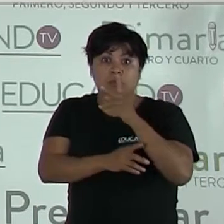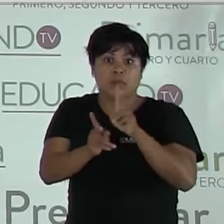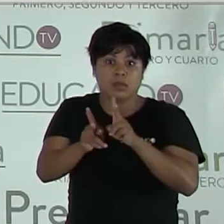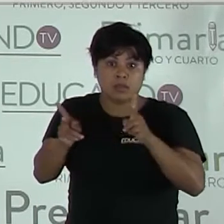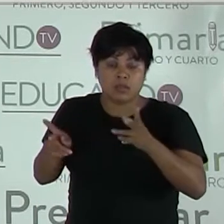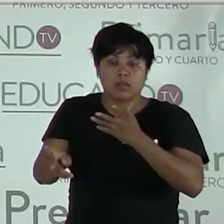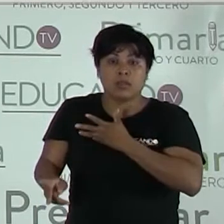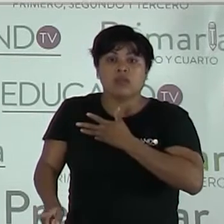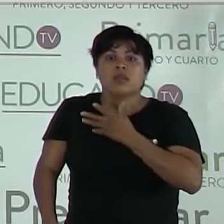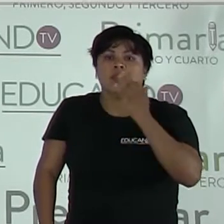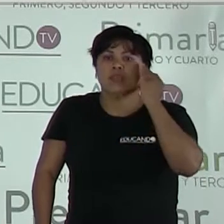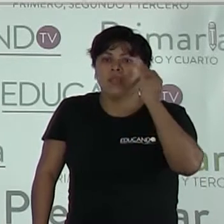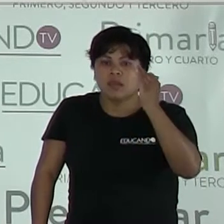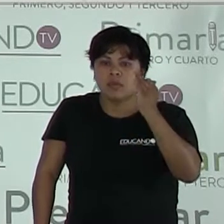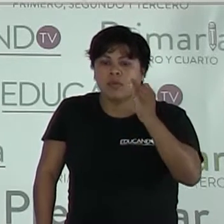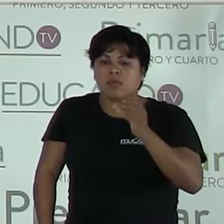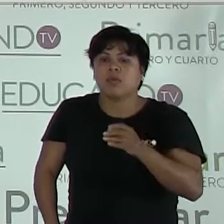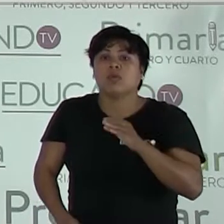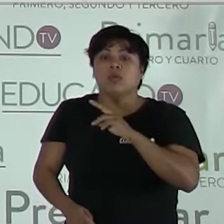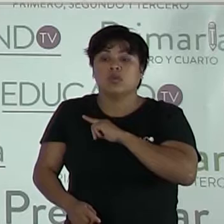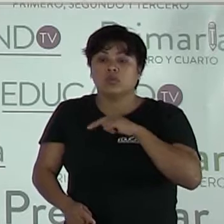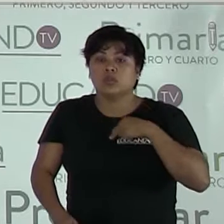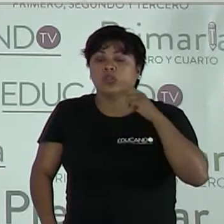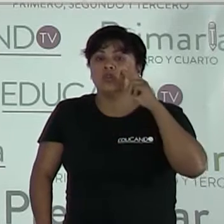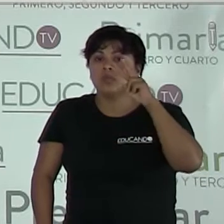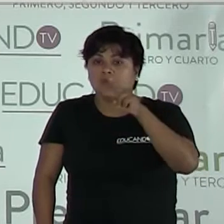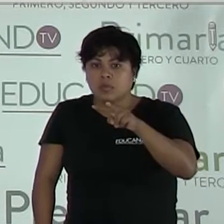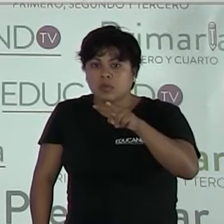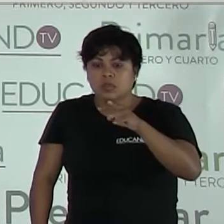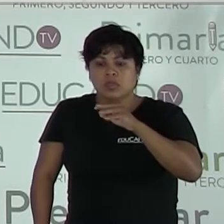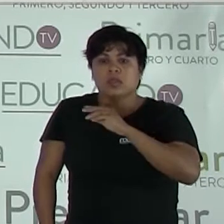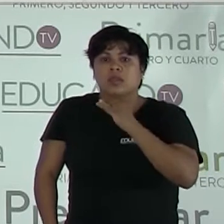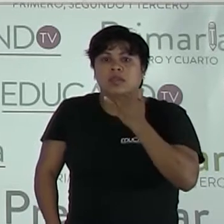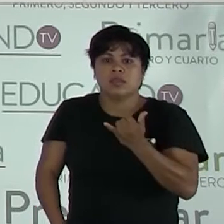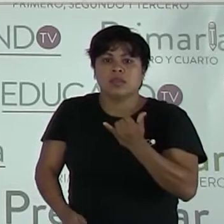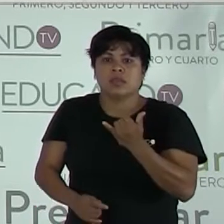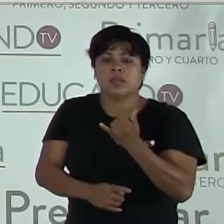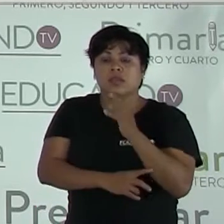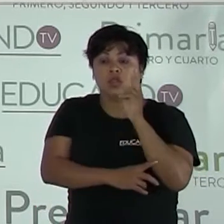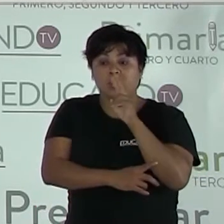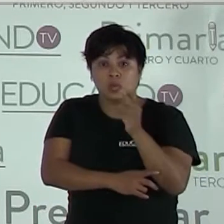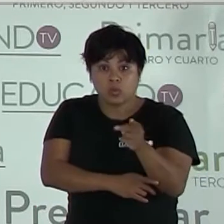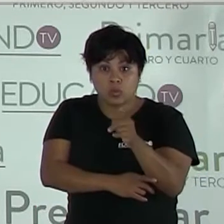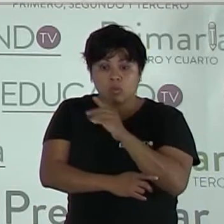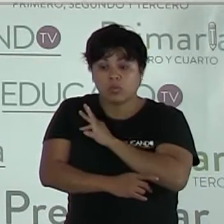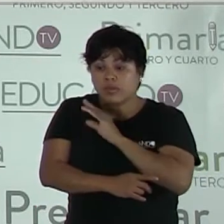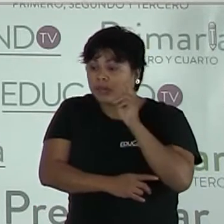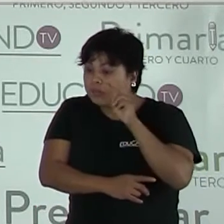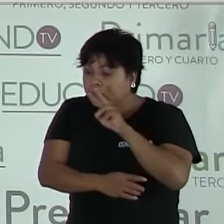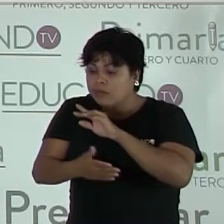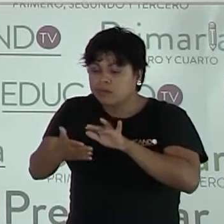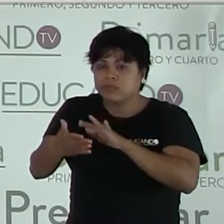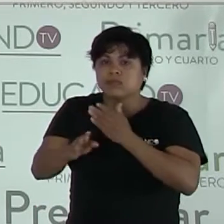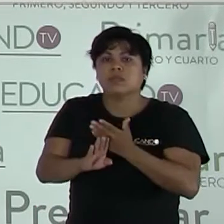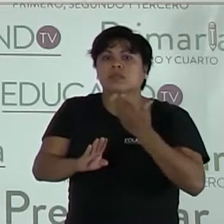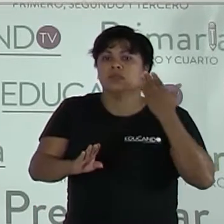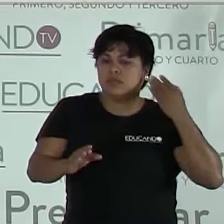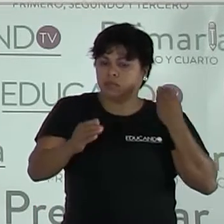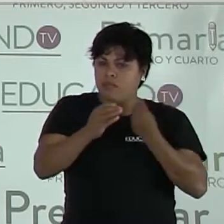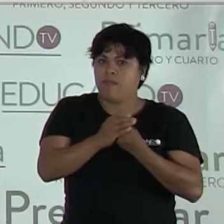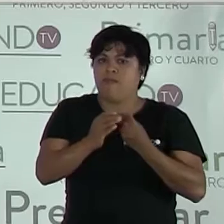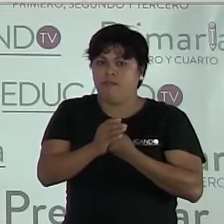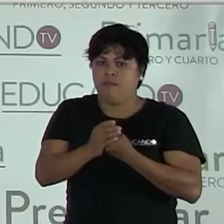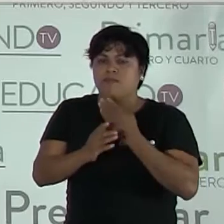tienen tiempos, los cuales vimos en sesiones anteriores y que tú puedes revisar en las sesiones